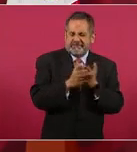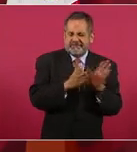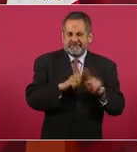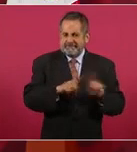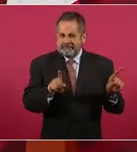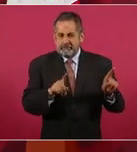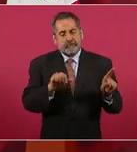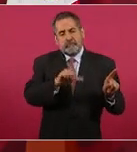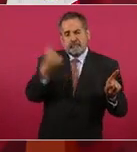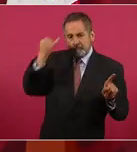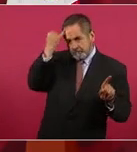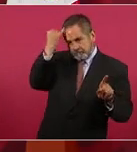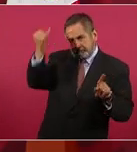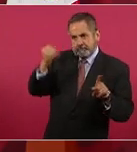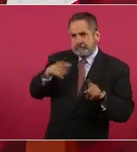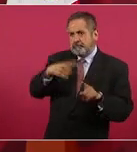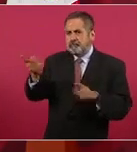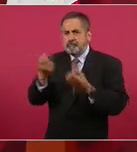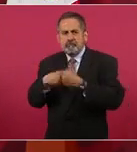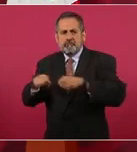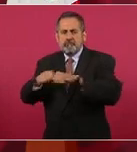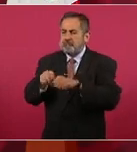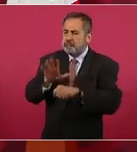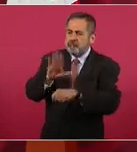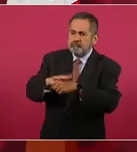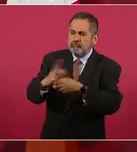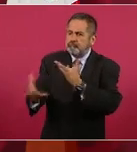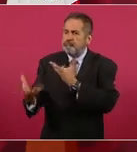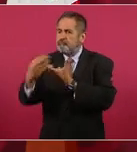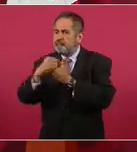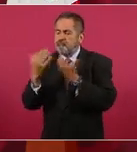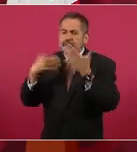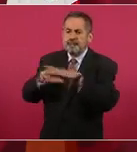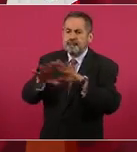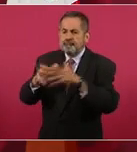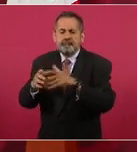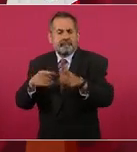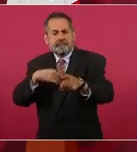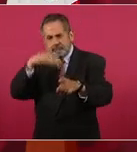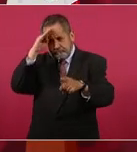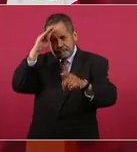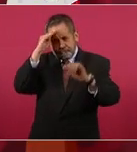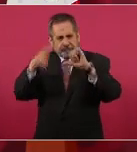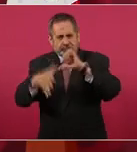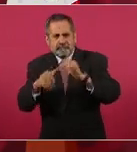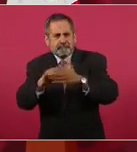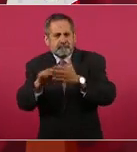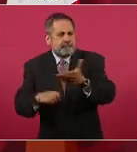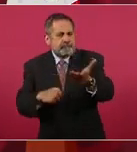un proyecto de sociedad mucho más inclusivo, ¿no? ¿Cómo ve a Latinoamérica como región?